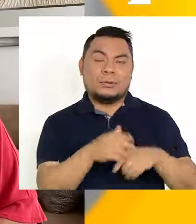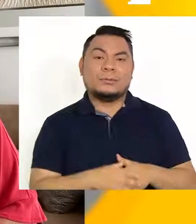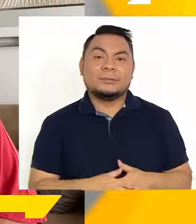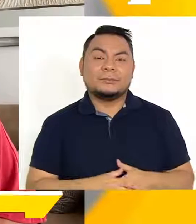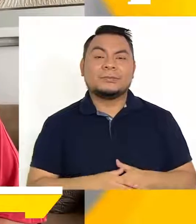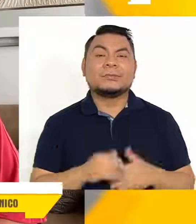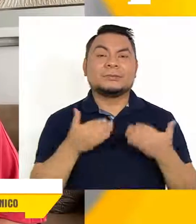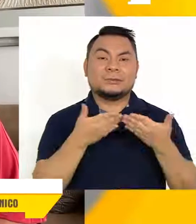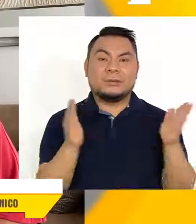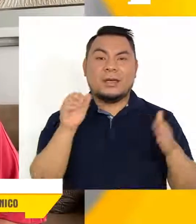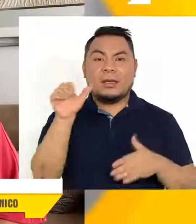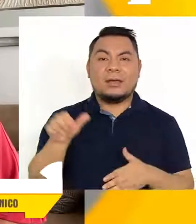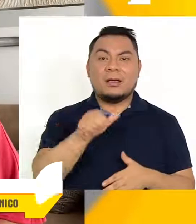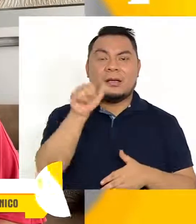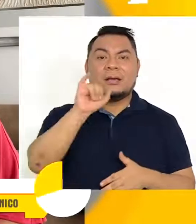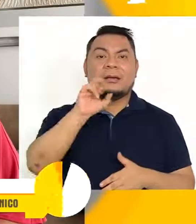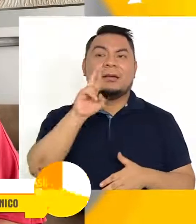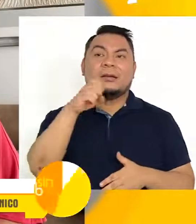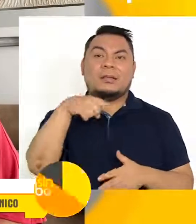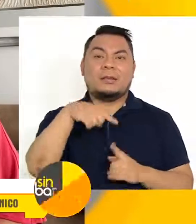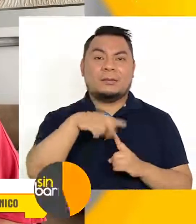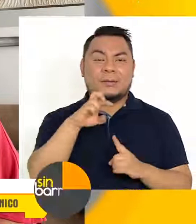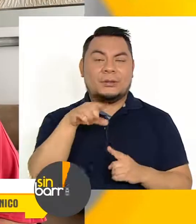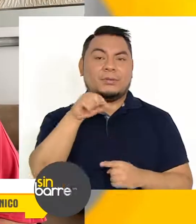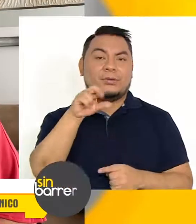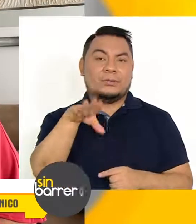del programa,